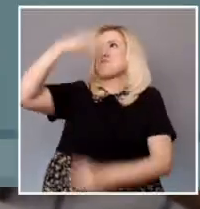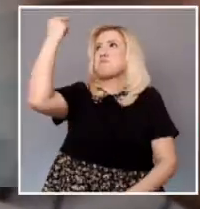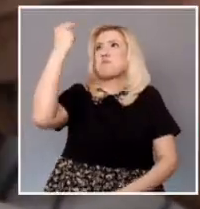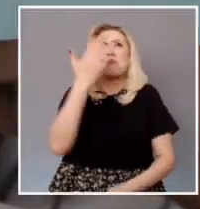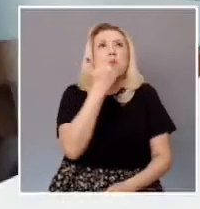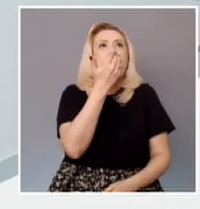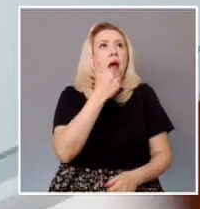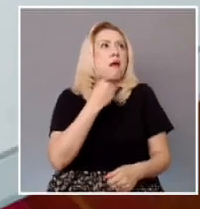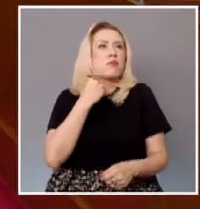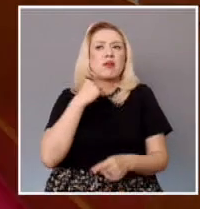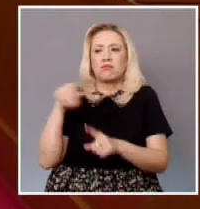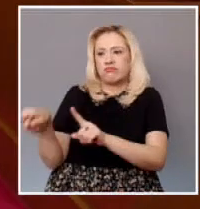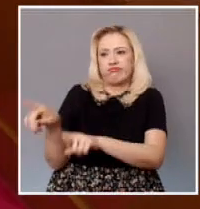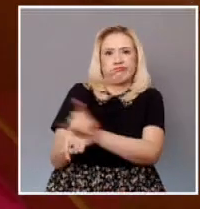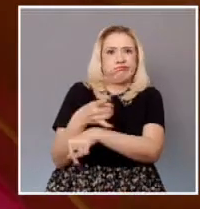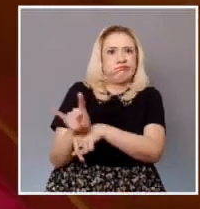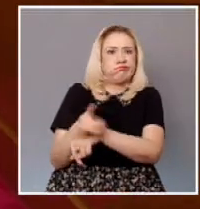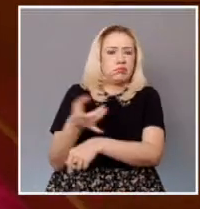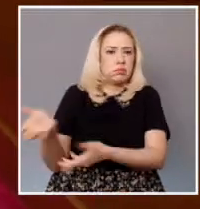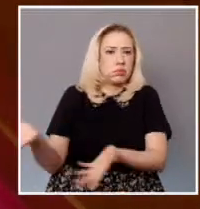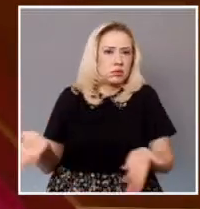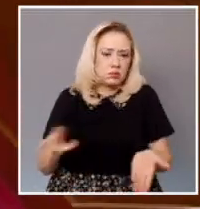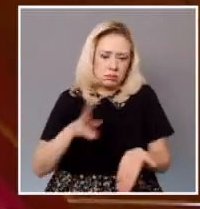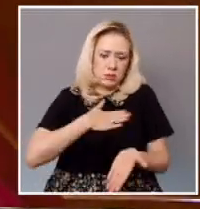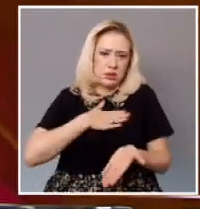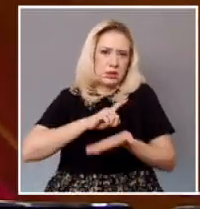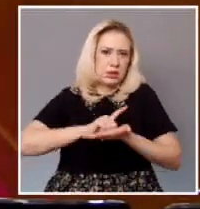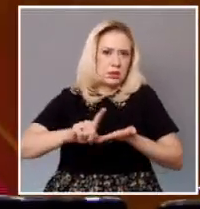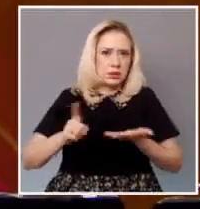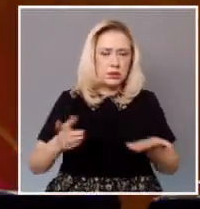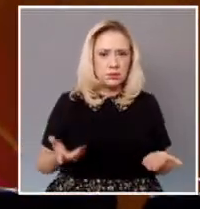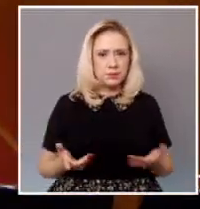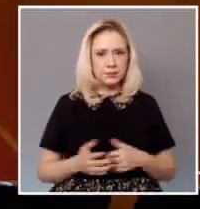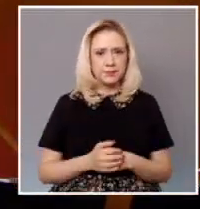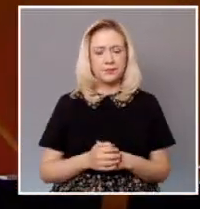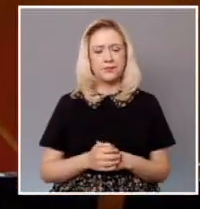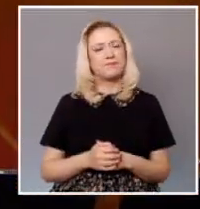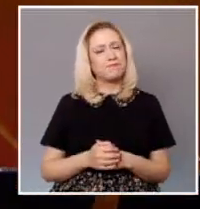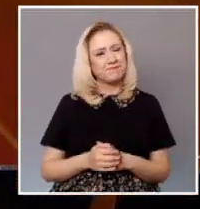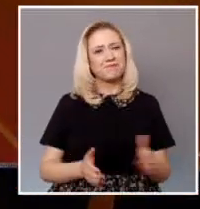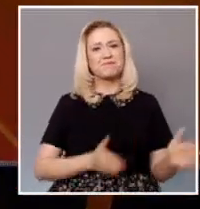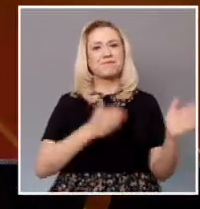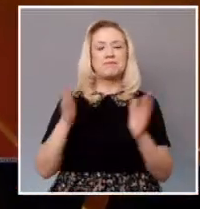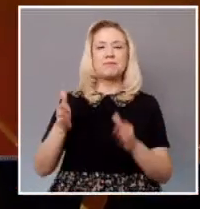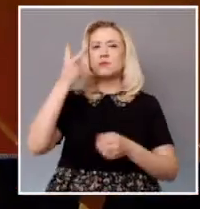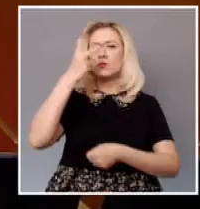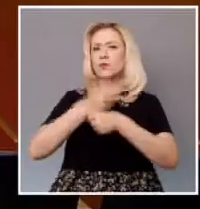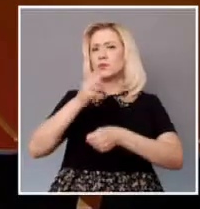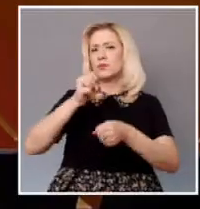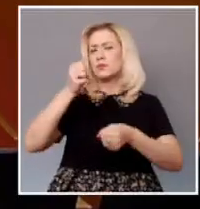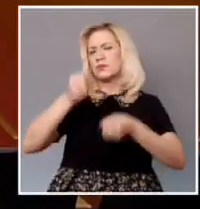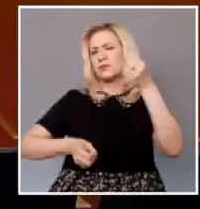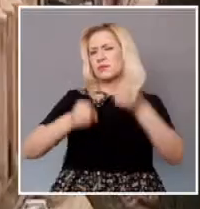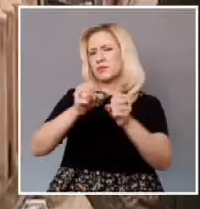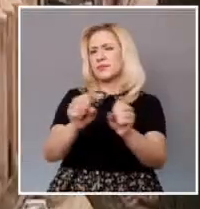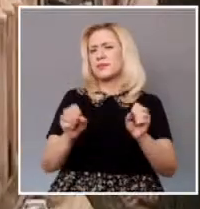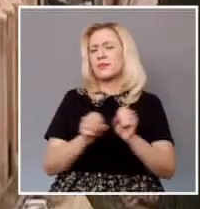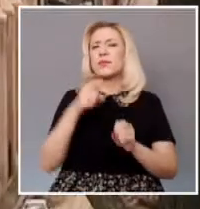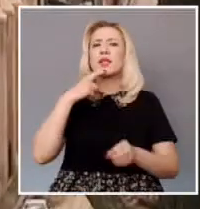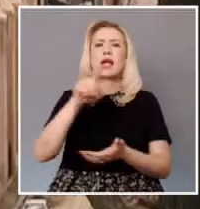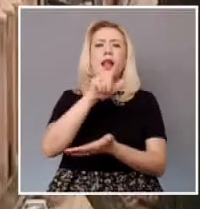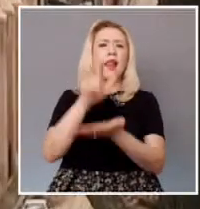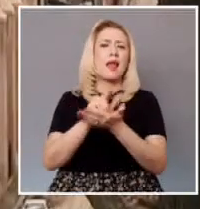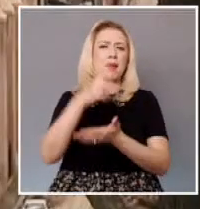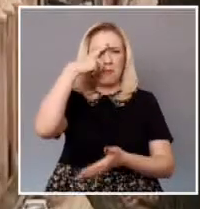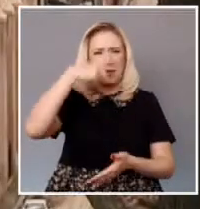fundamentales. En su sesión pública, la segunda sala de la Corte determinó que la ley burocrática de Chiapas vulnera el derecho de